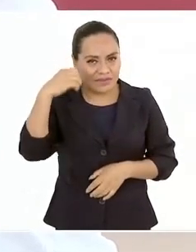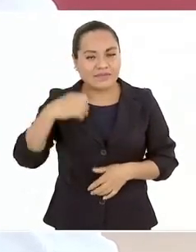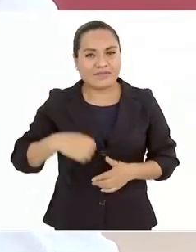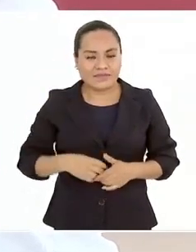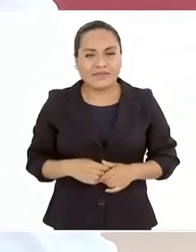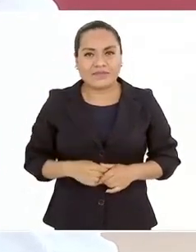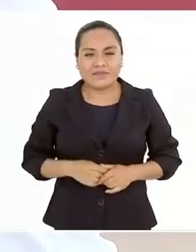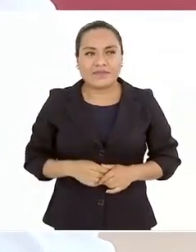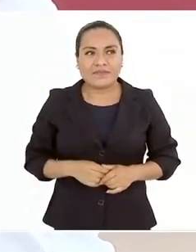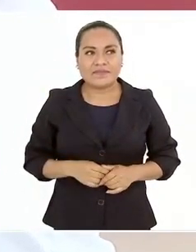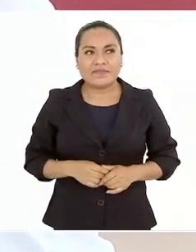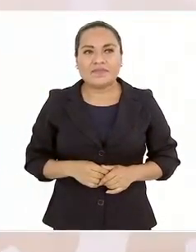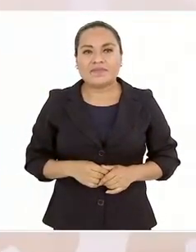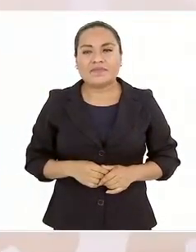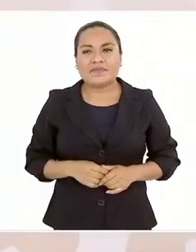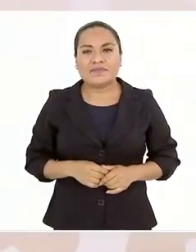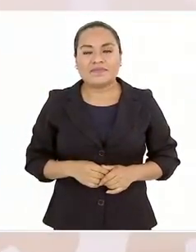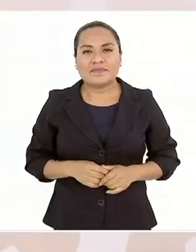lo